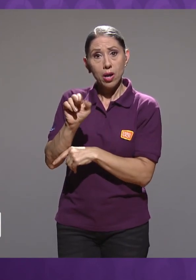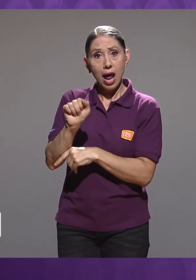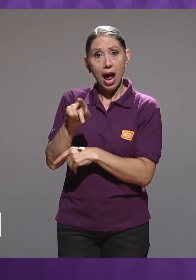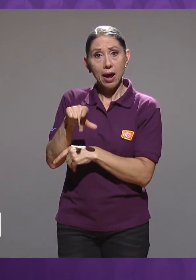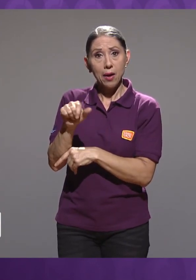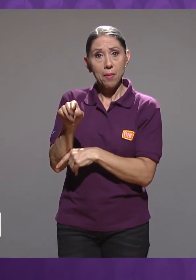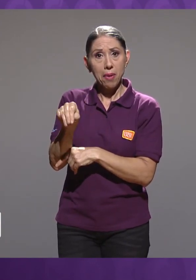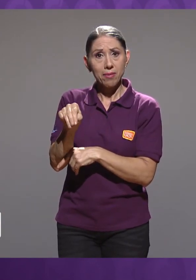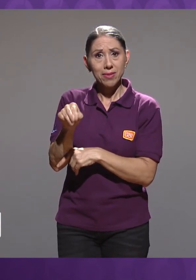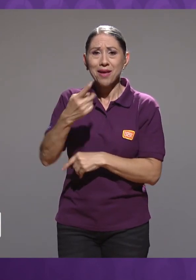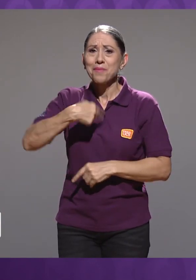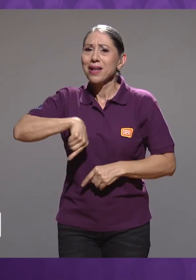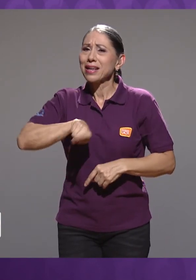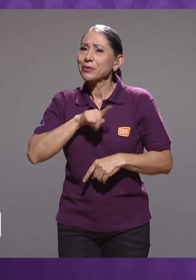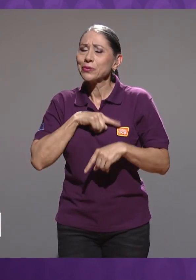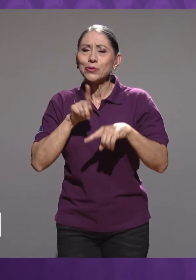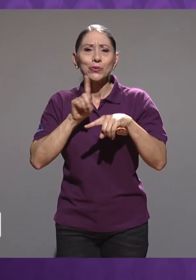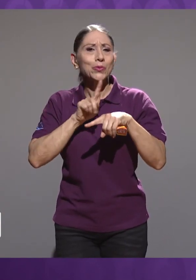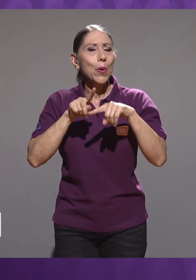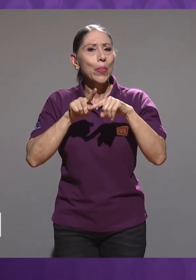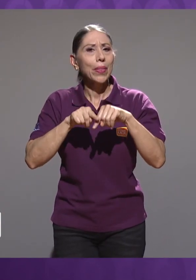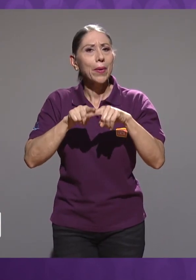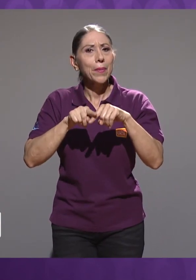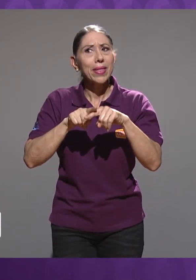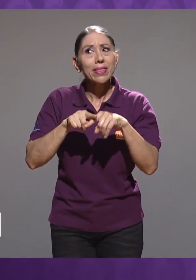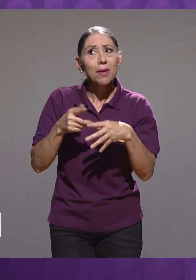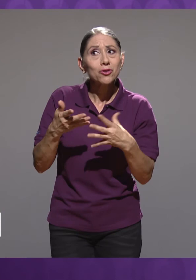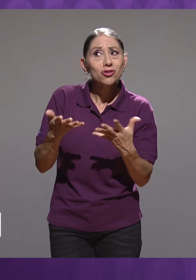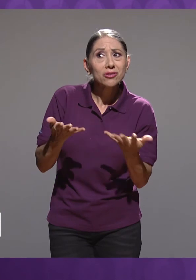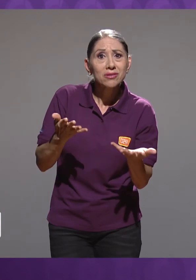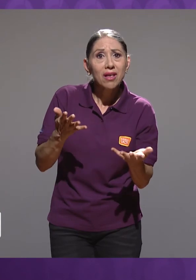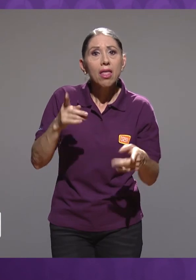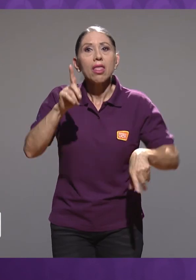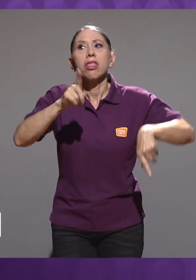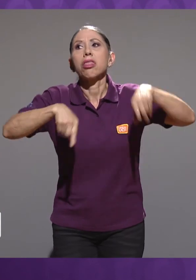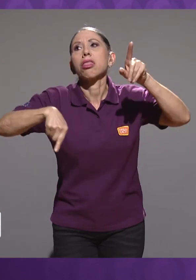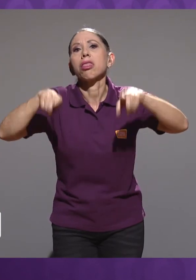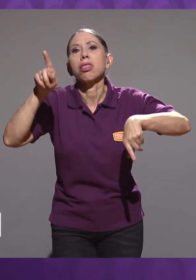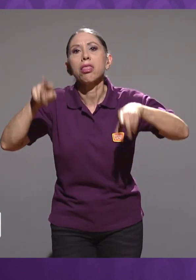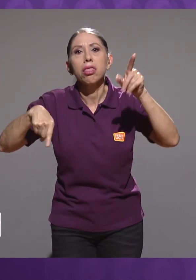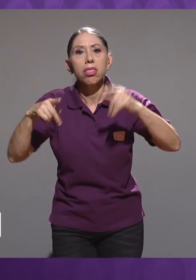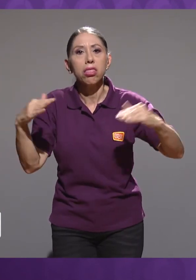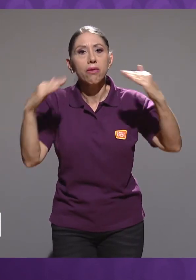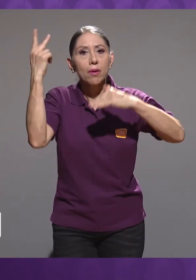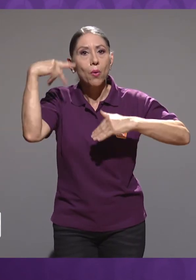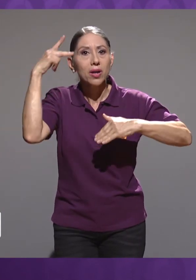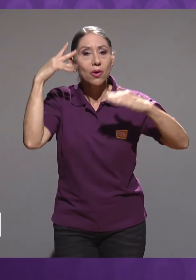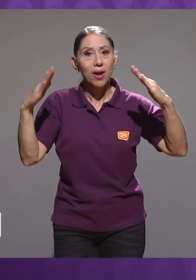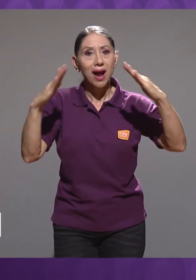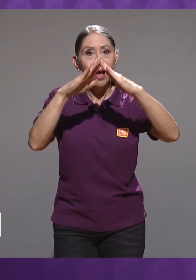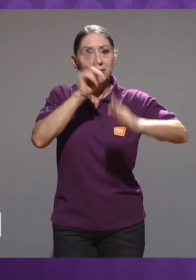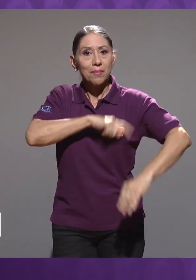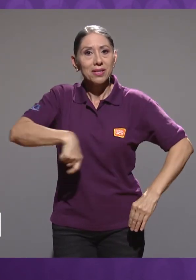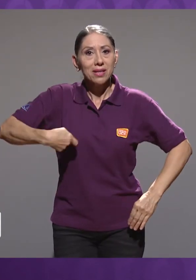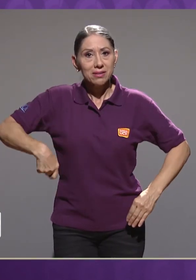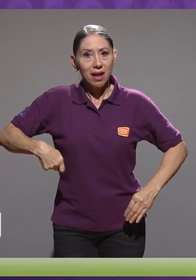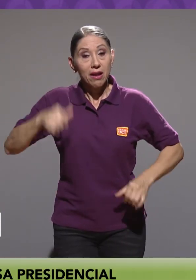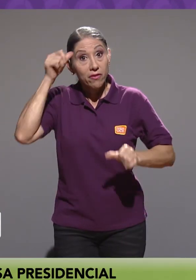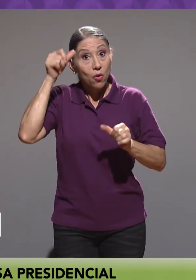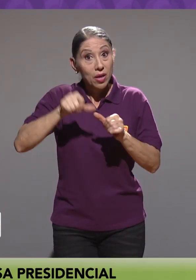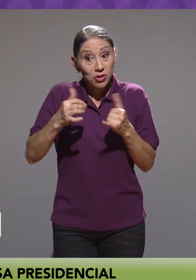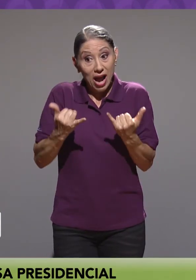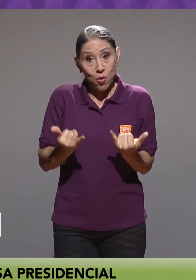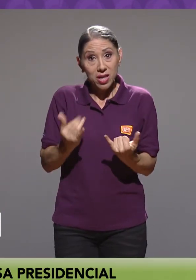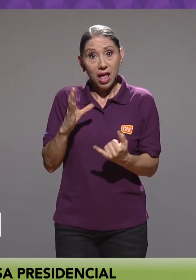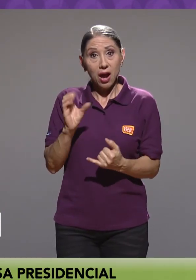y para no estar dependiendo definitivamente, digamos, del vaivén político en la Casa Presidencial. Recordemos que